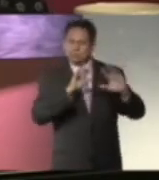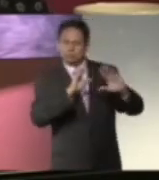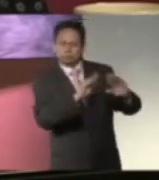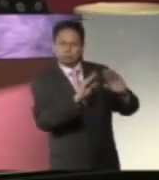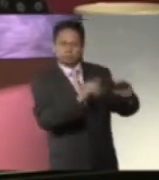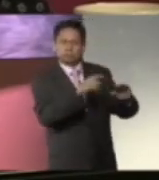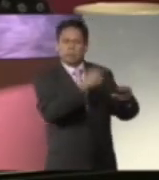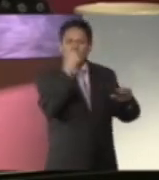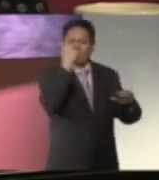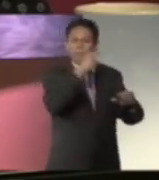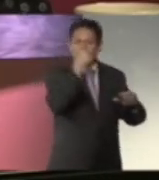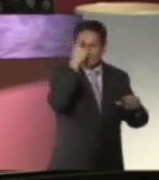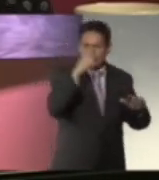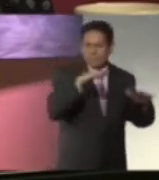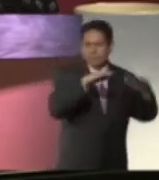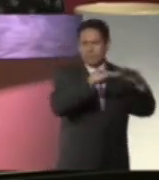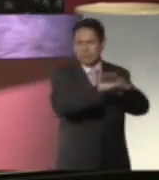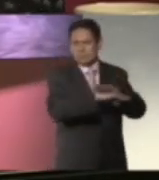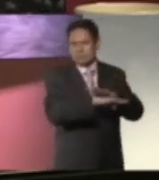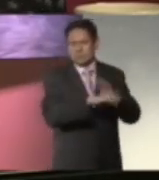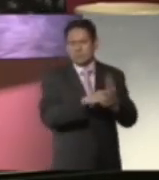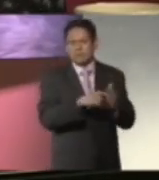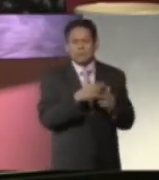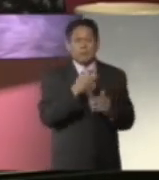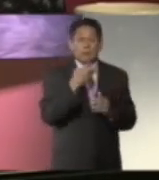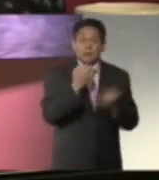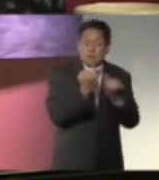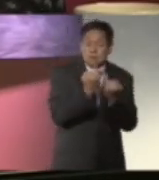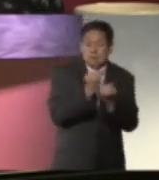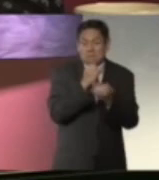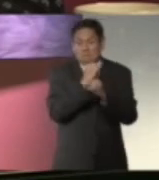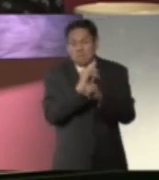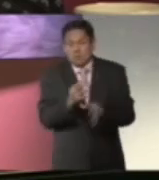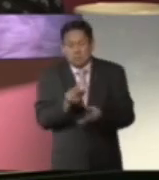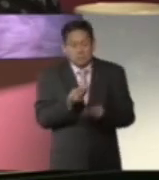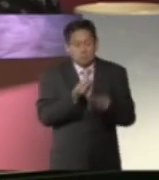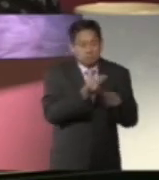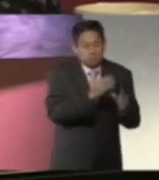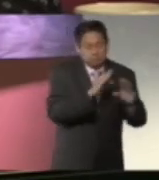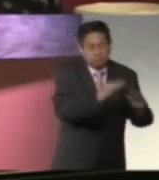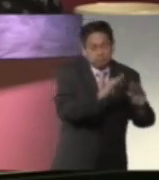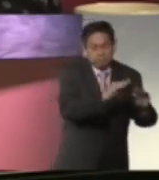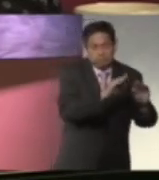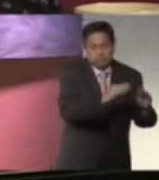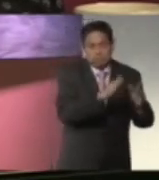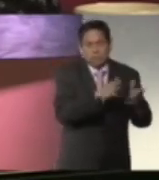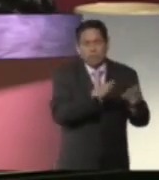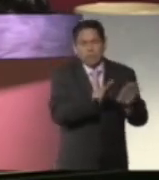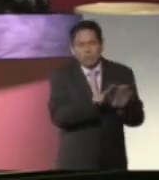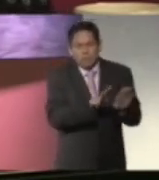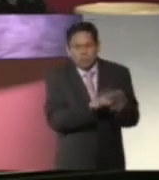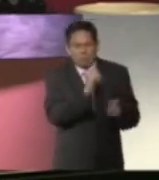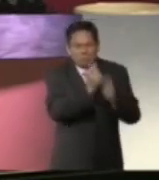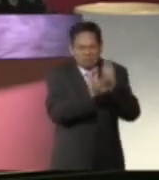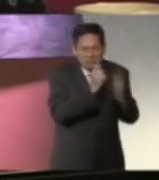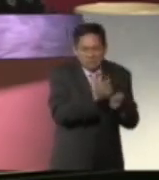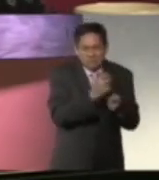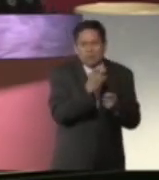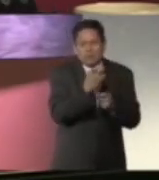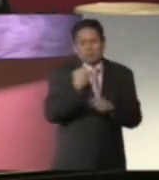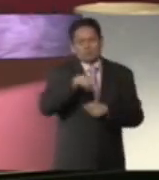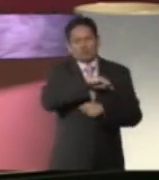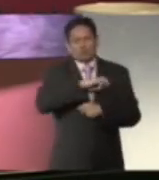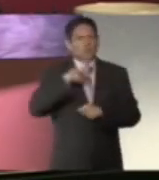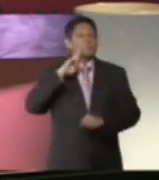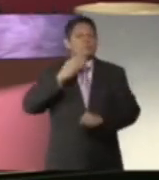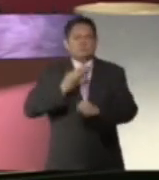estamos aprendiendo y el contenido de las ciencias, de lo que es el conocimiento, creo que tenemos